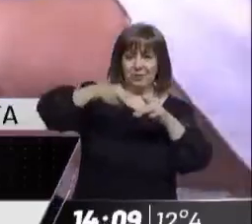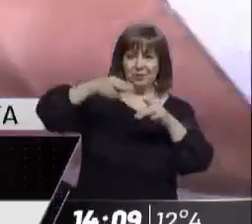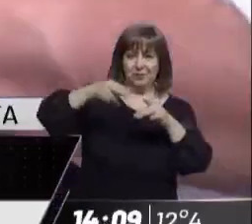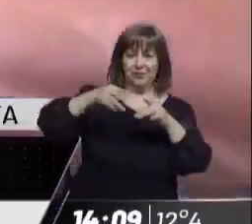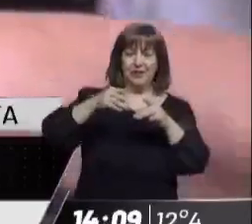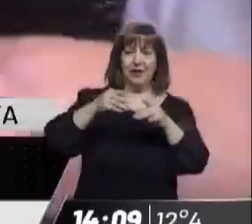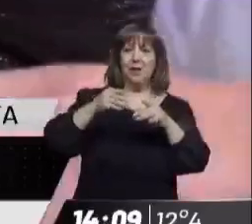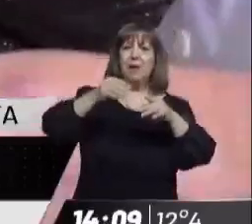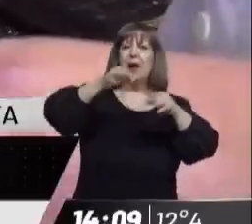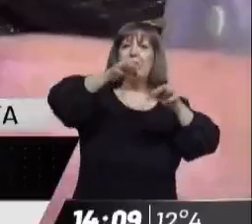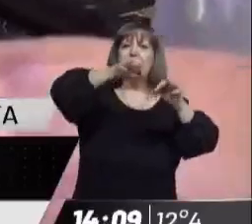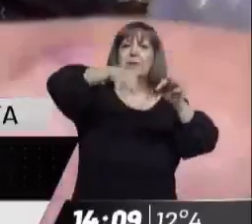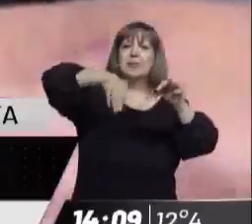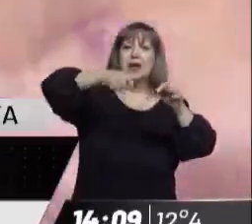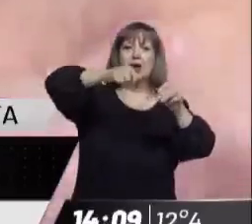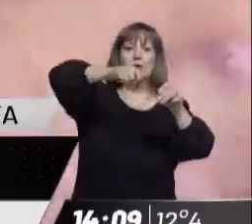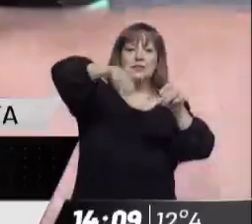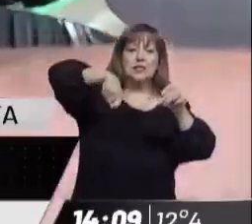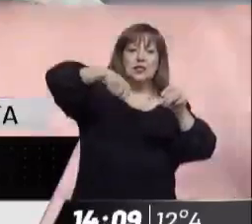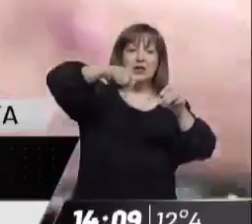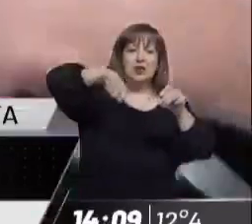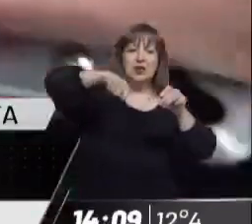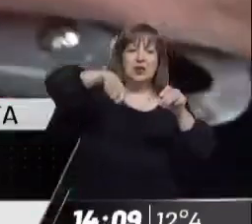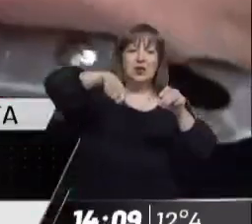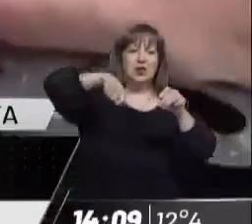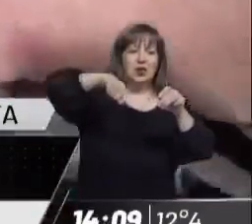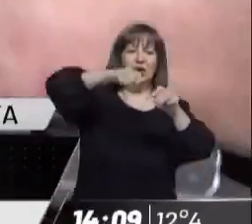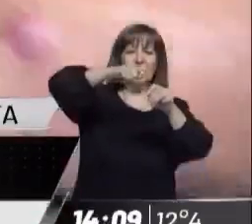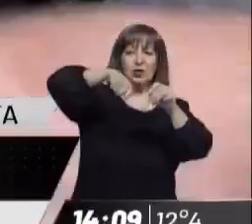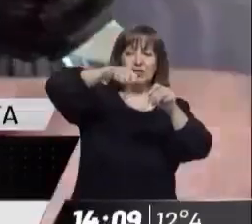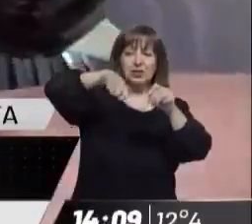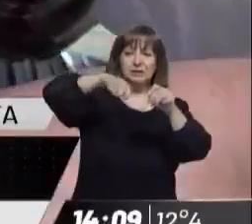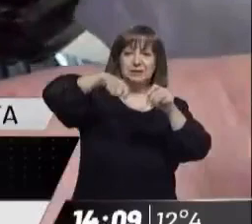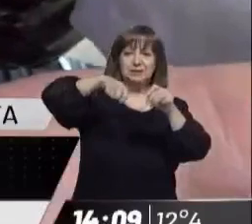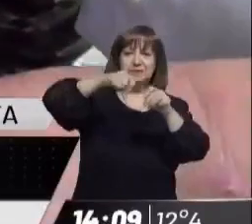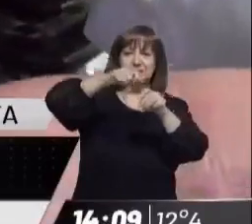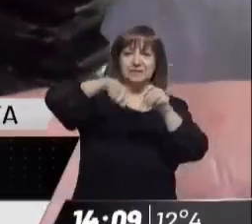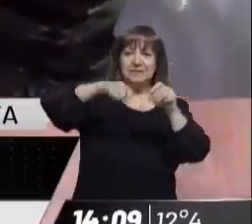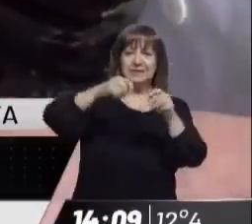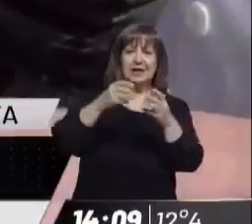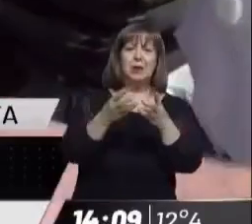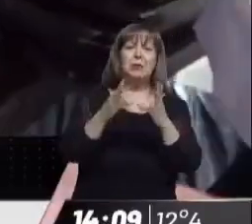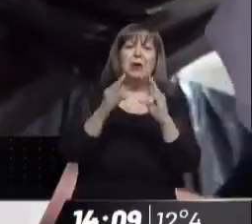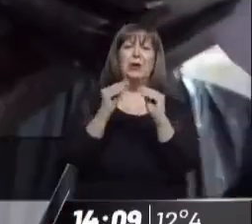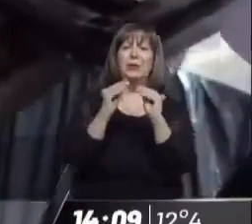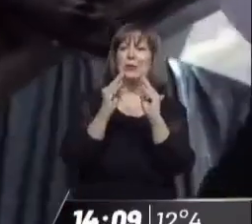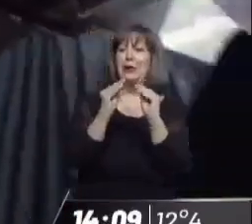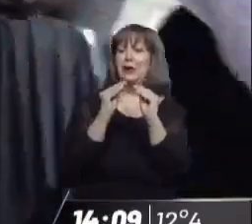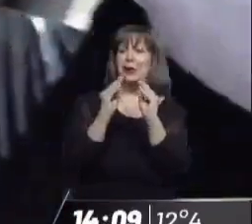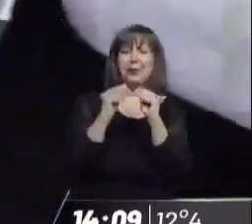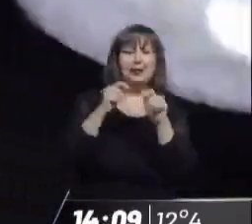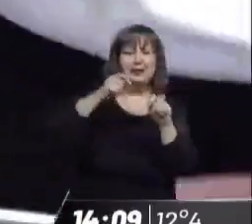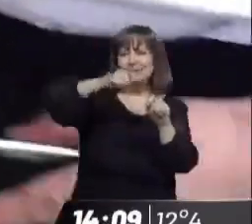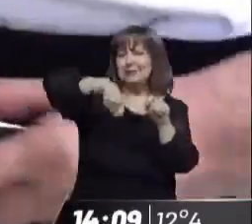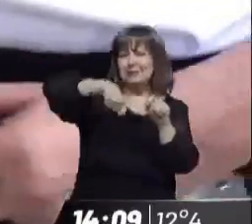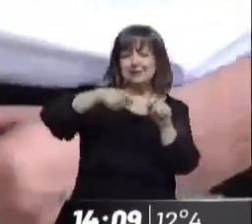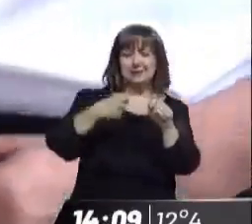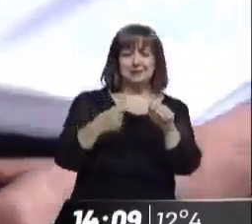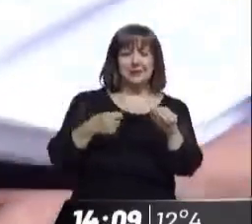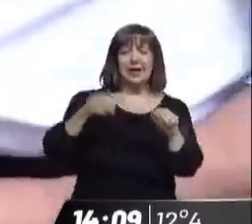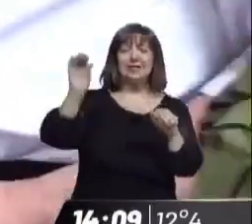Chicos, se corta, pero rapidísimo eso. Es un manjar. Con cucharita lo cortamos casi. Ay, es la hora justo. Un poquito de